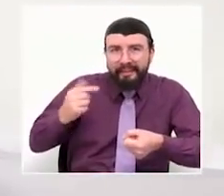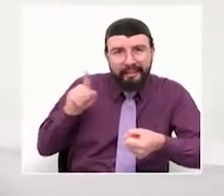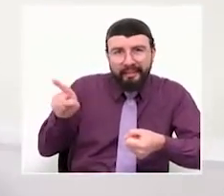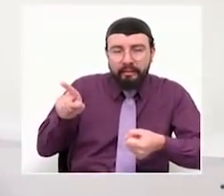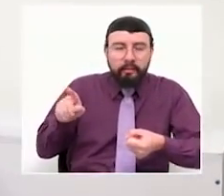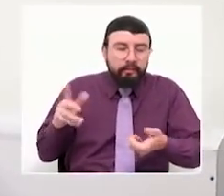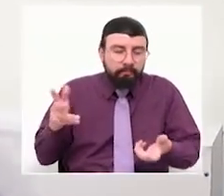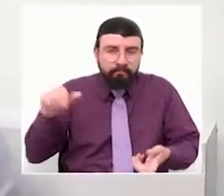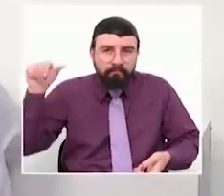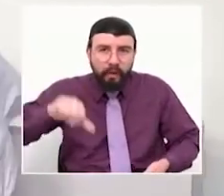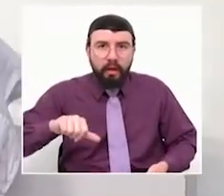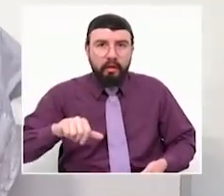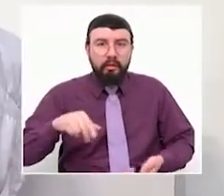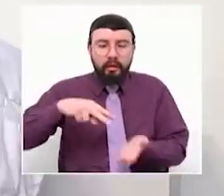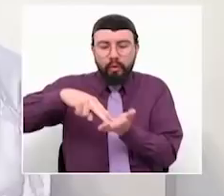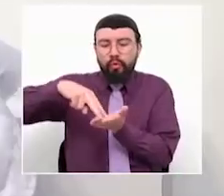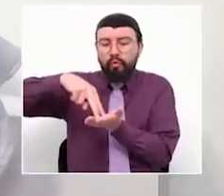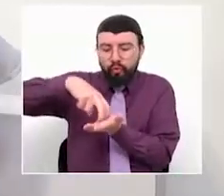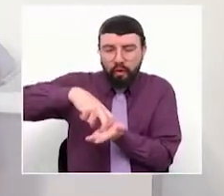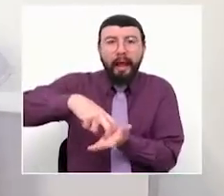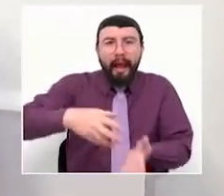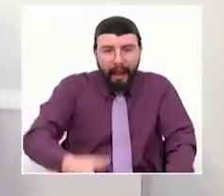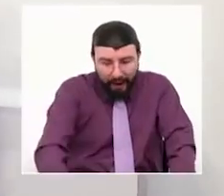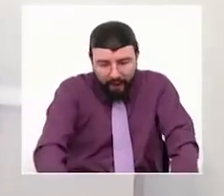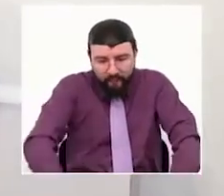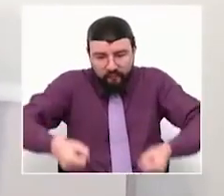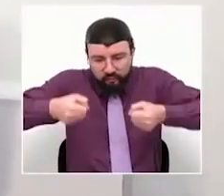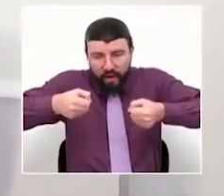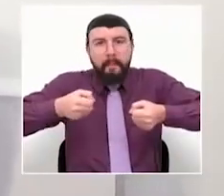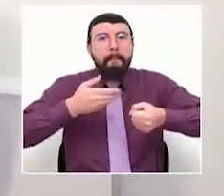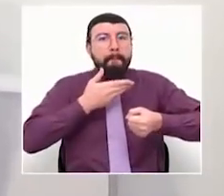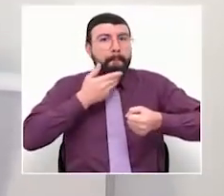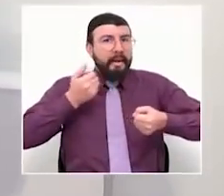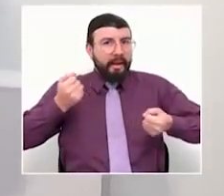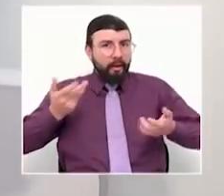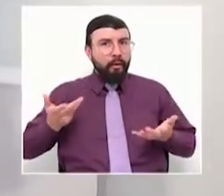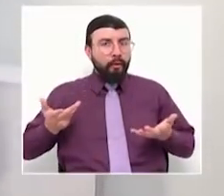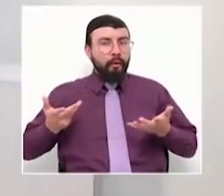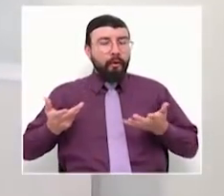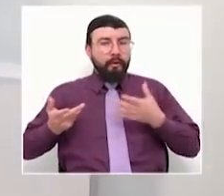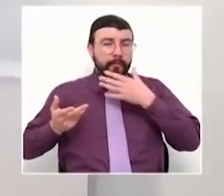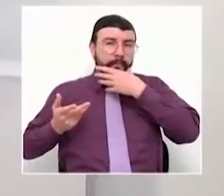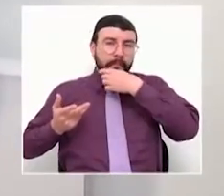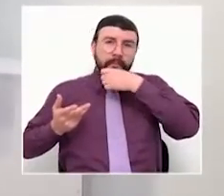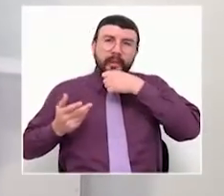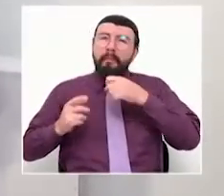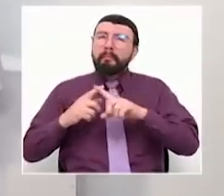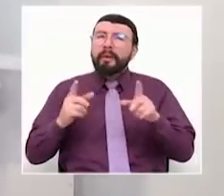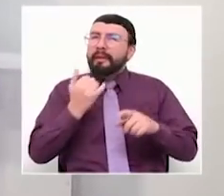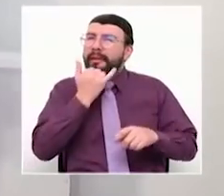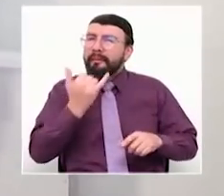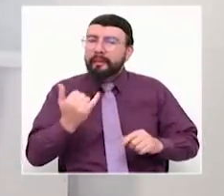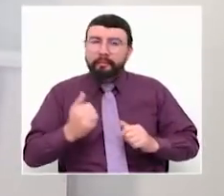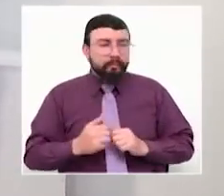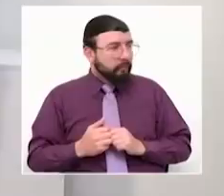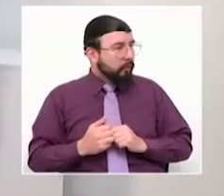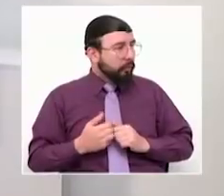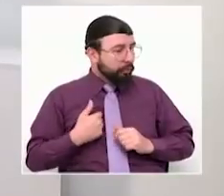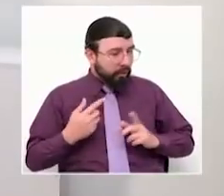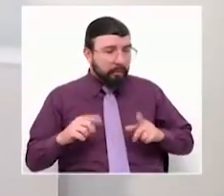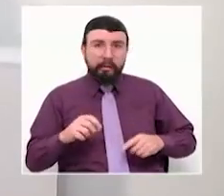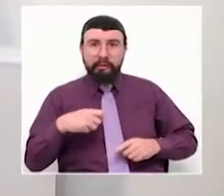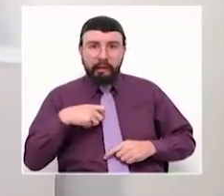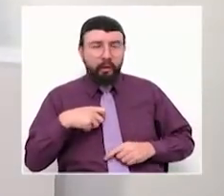rodillas. Cuando yo hago esta fuerza, hago esto. Pero resulta que también tengo